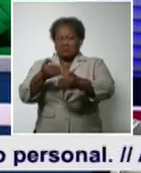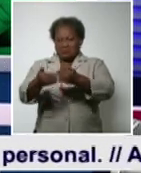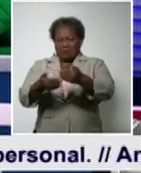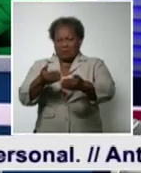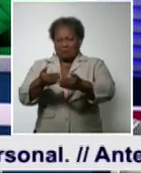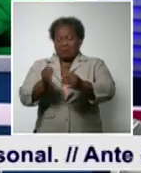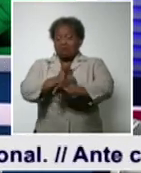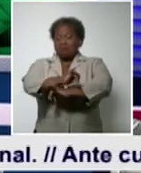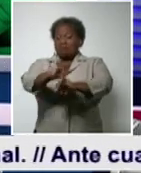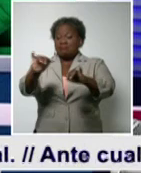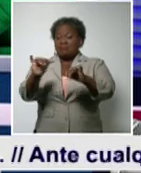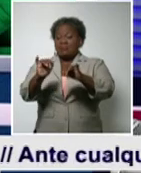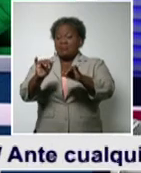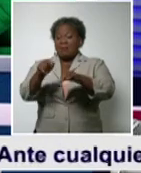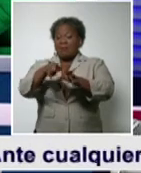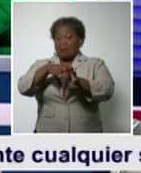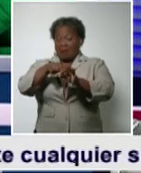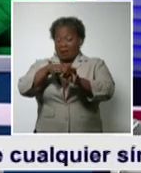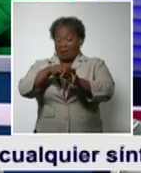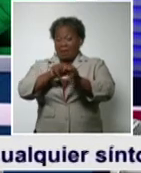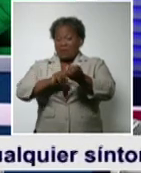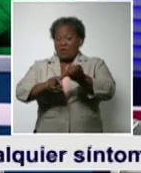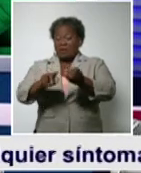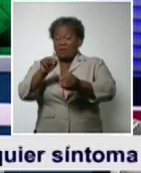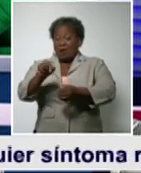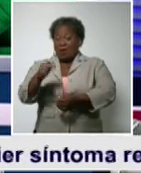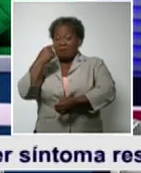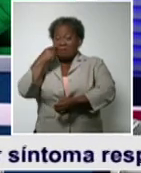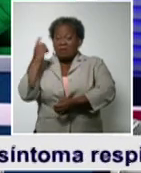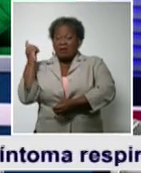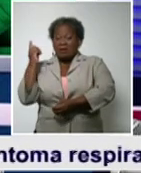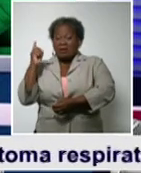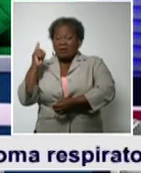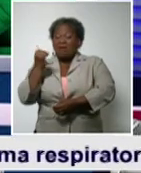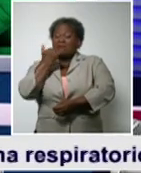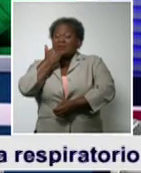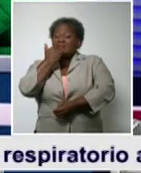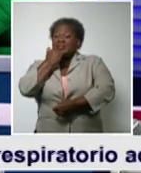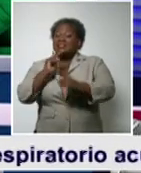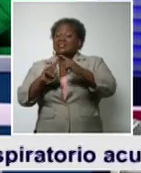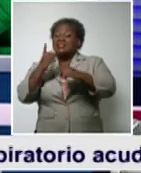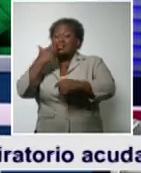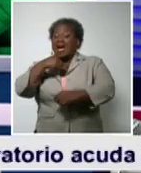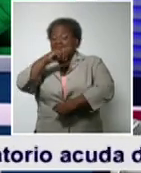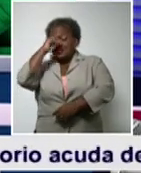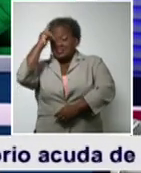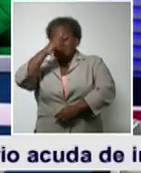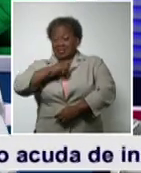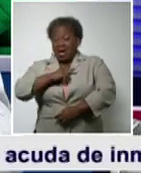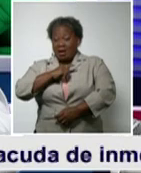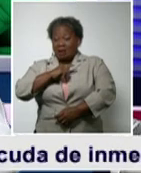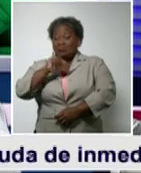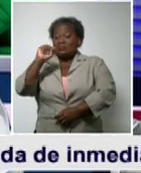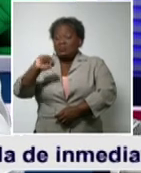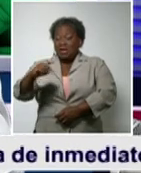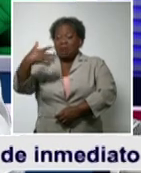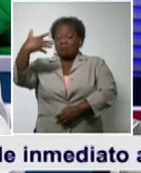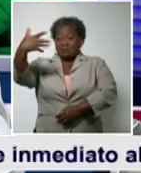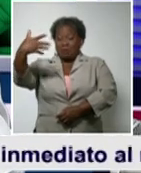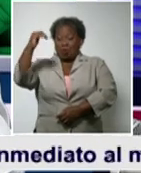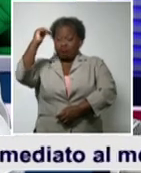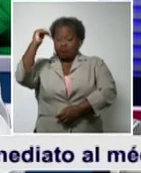provincia que, como vamos a ver ahora en las tasas, se mantiene aún en el lugar número 5